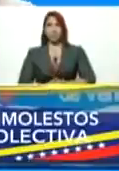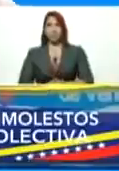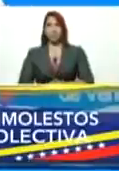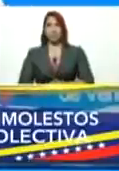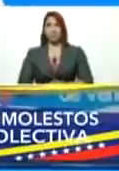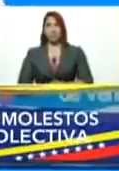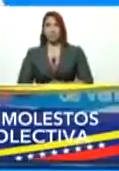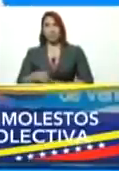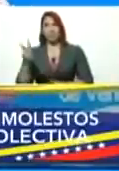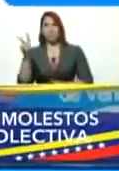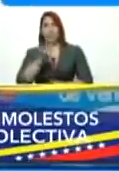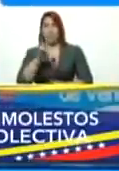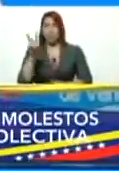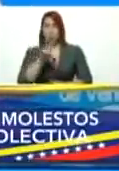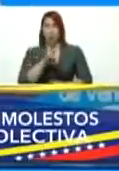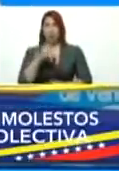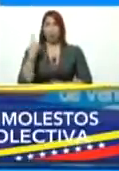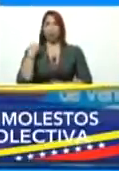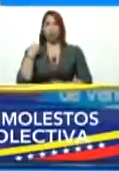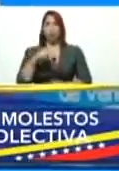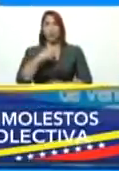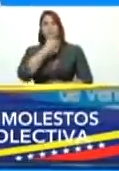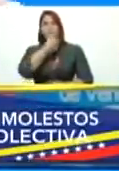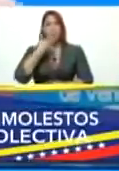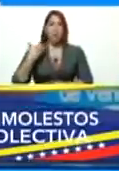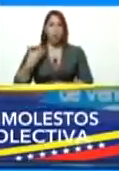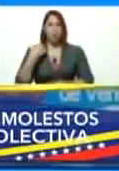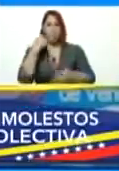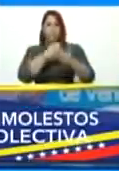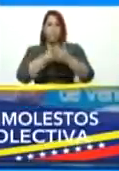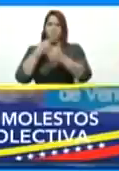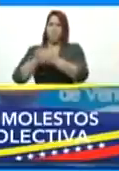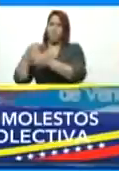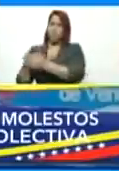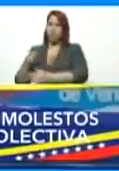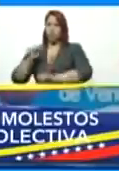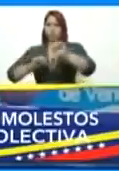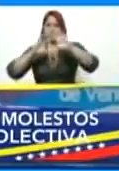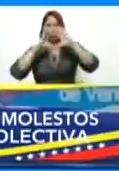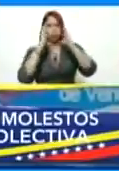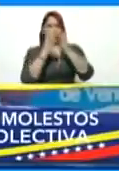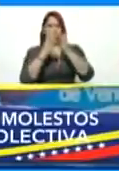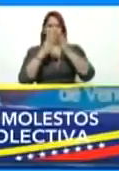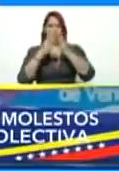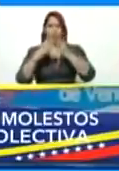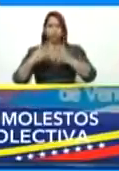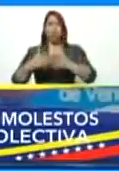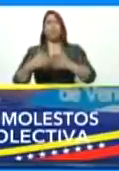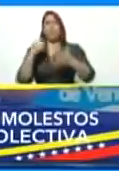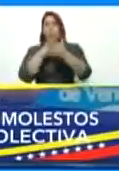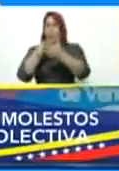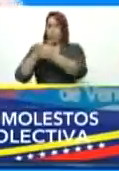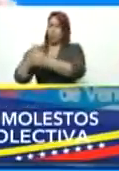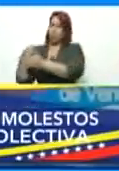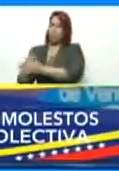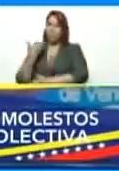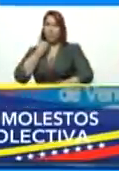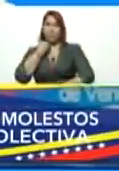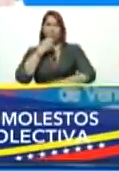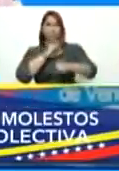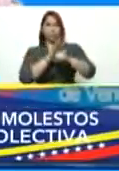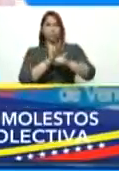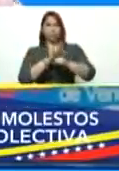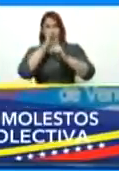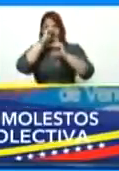y que venezuela tuviera el mejor desempeño mundial en el enfrentamiento a la pandemia del coronavirus como es